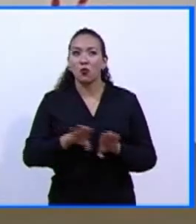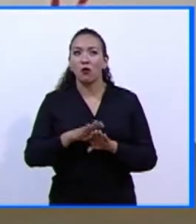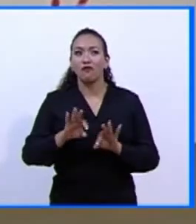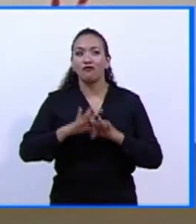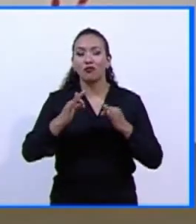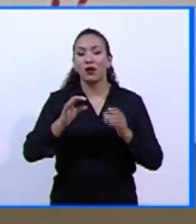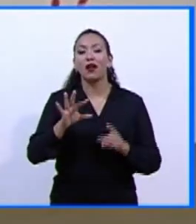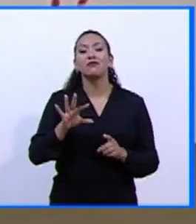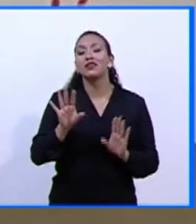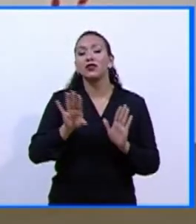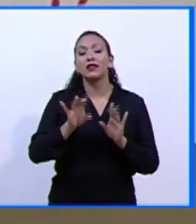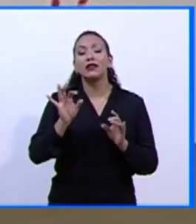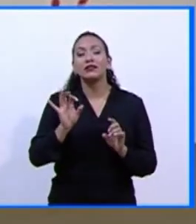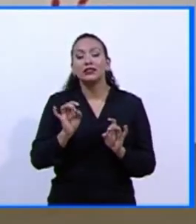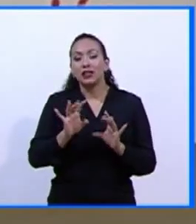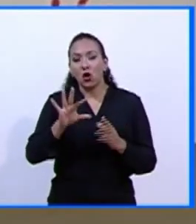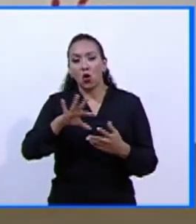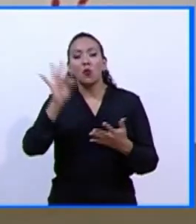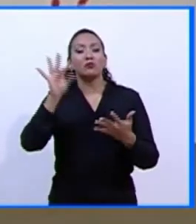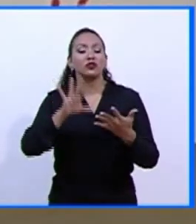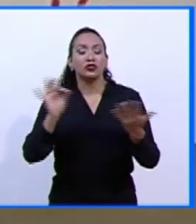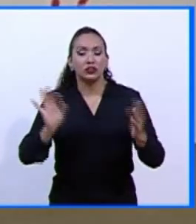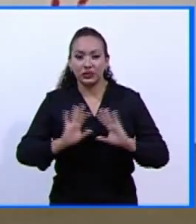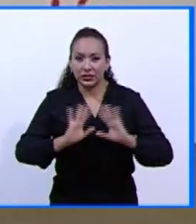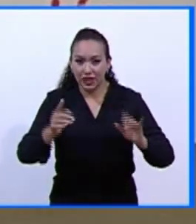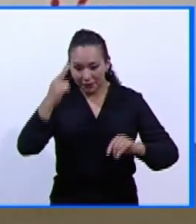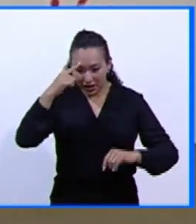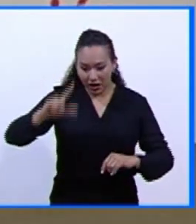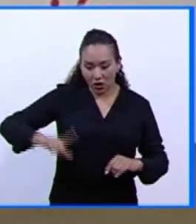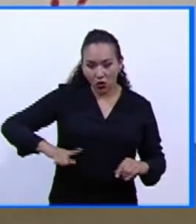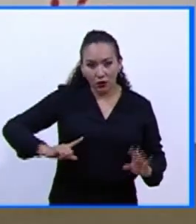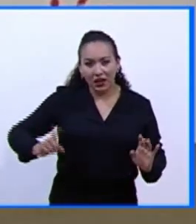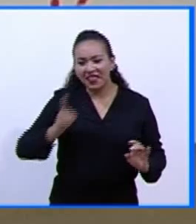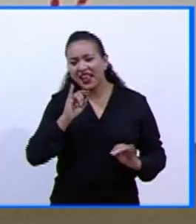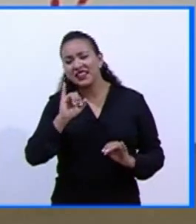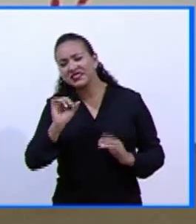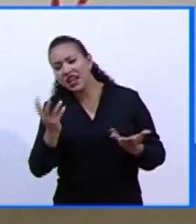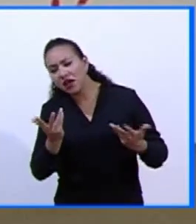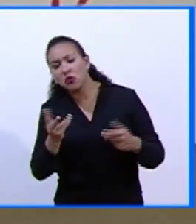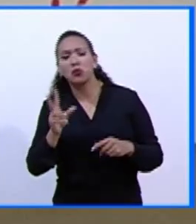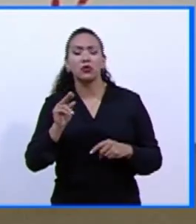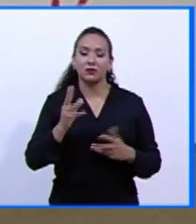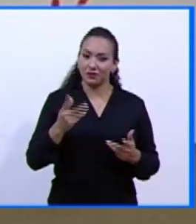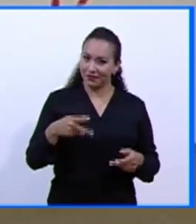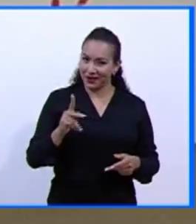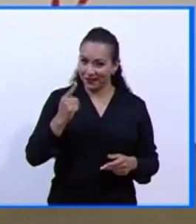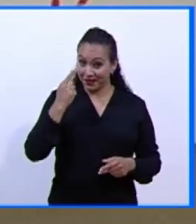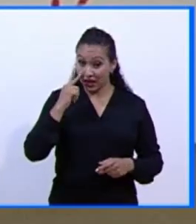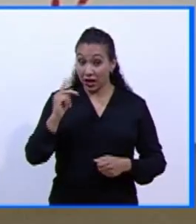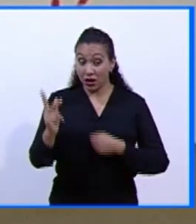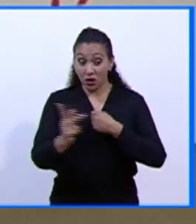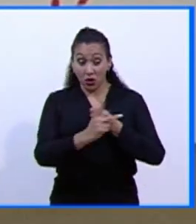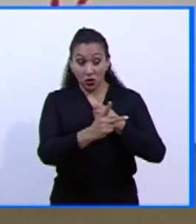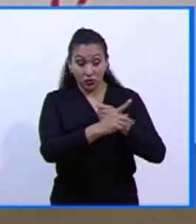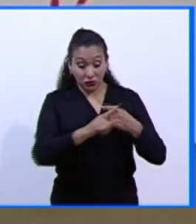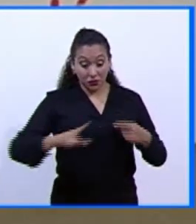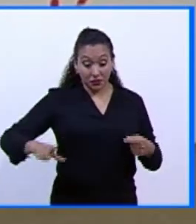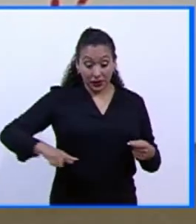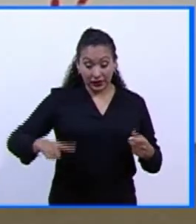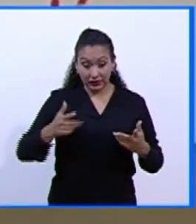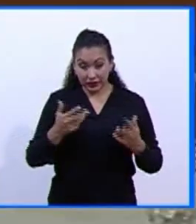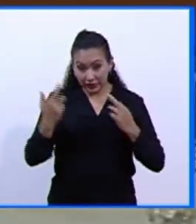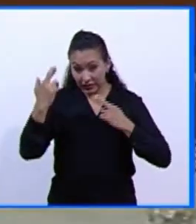los estados. En el mecanismo de revisión, los estados que hacen ese examen hacia